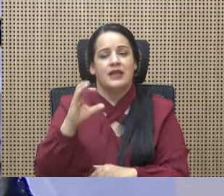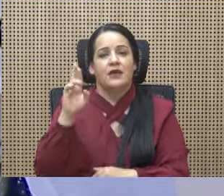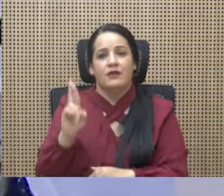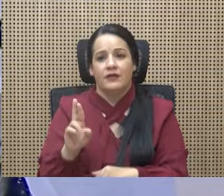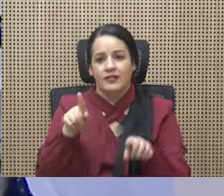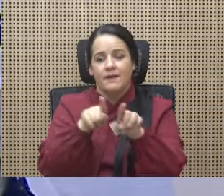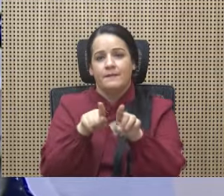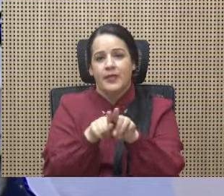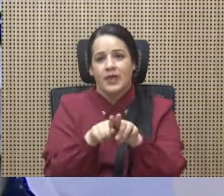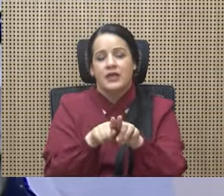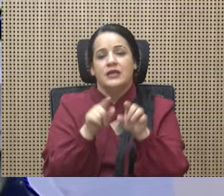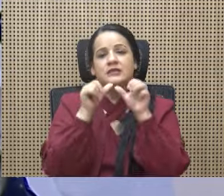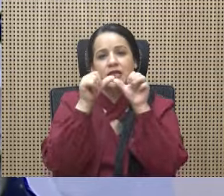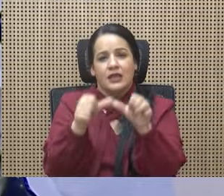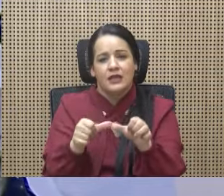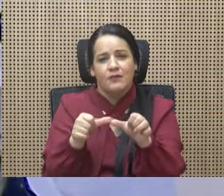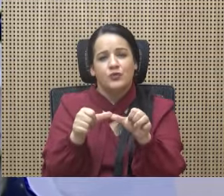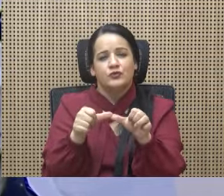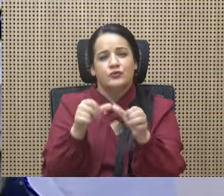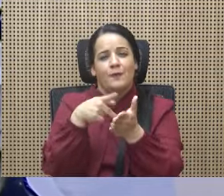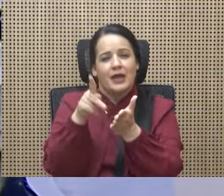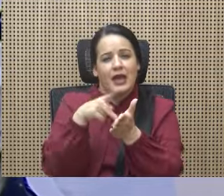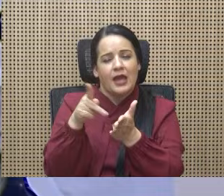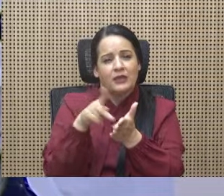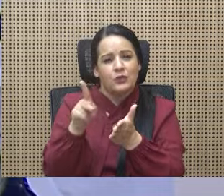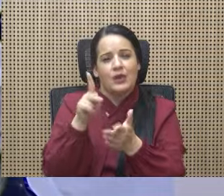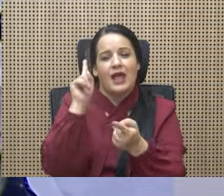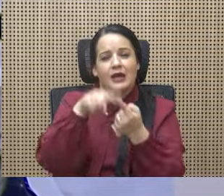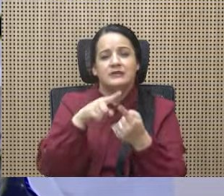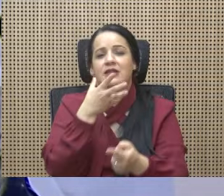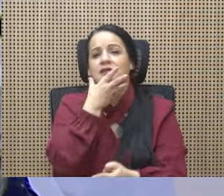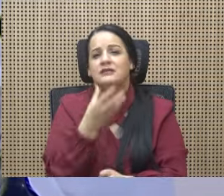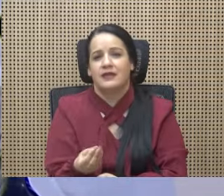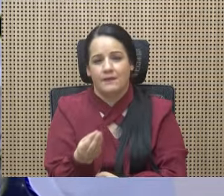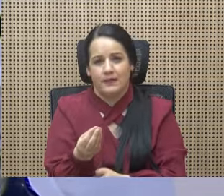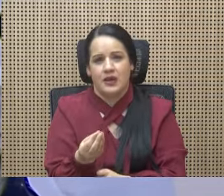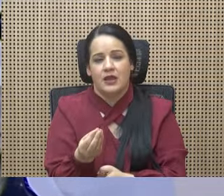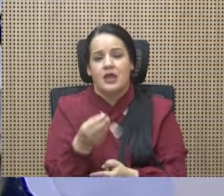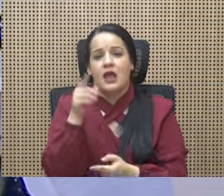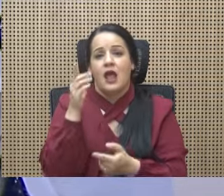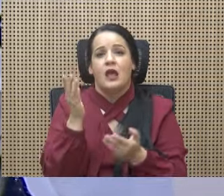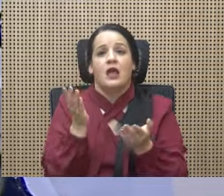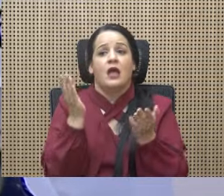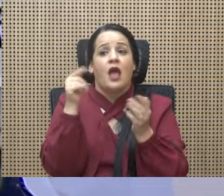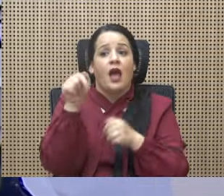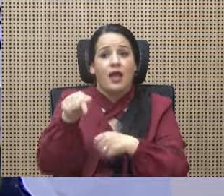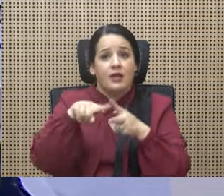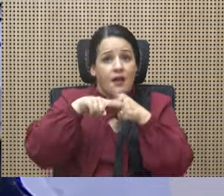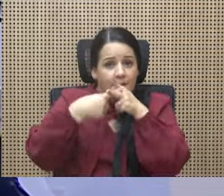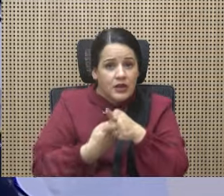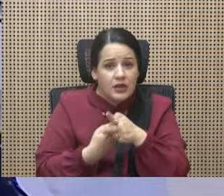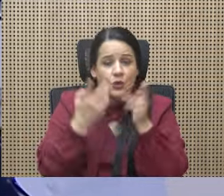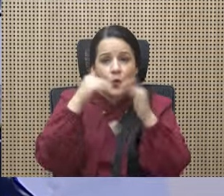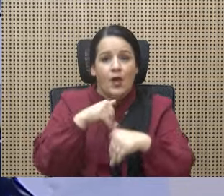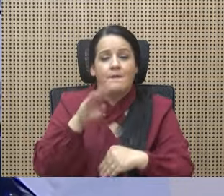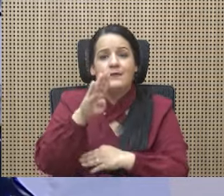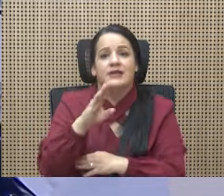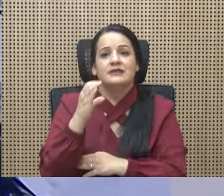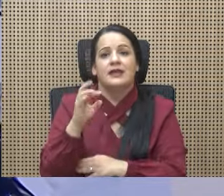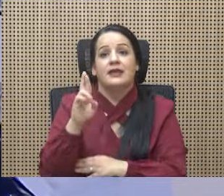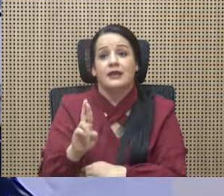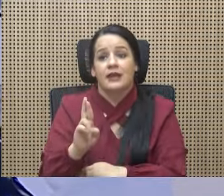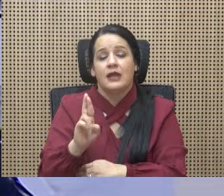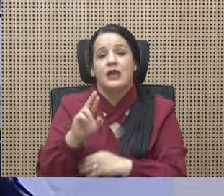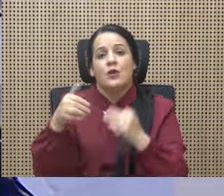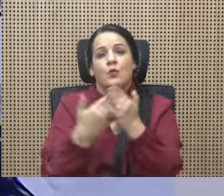hasta diciembre a partir de ahí No habrá más bcr y habrá un nuevo proyecto probablemente con